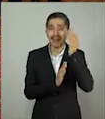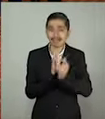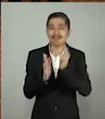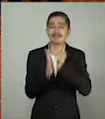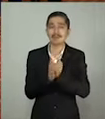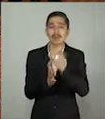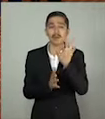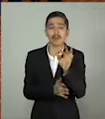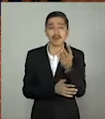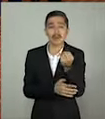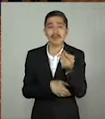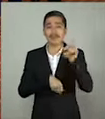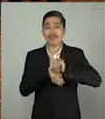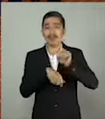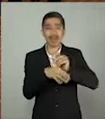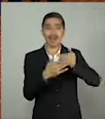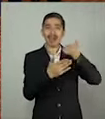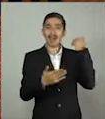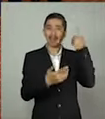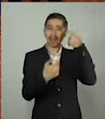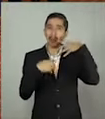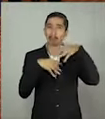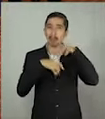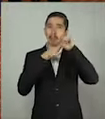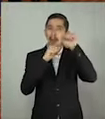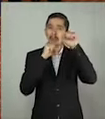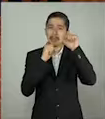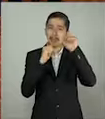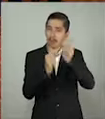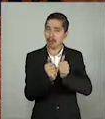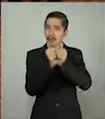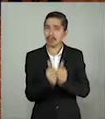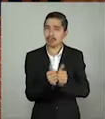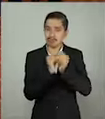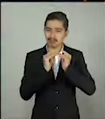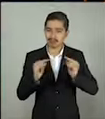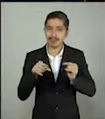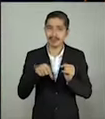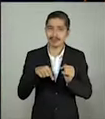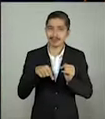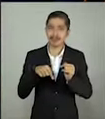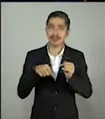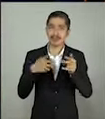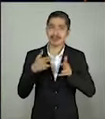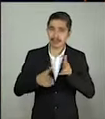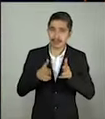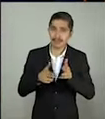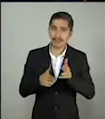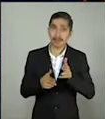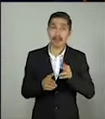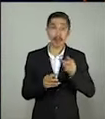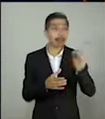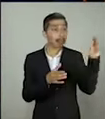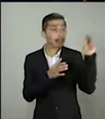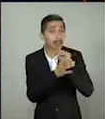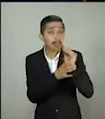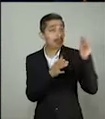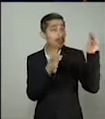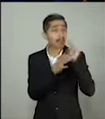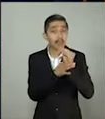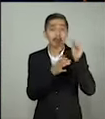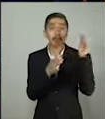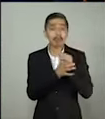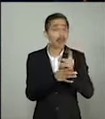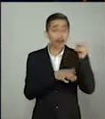hace 49 días en esta última etapa. La omisión y los